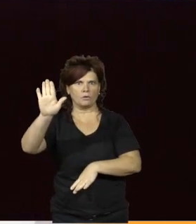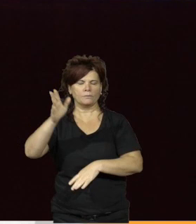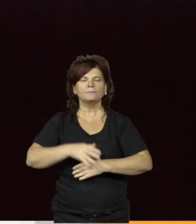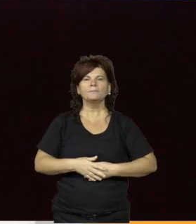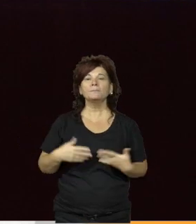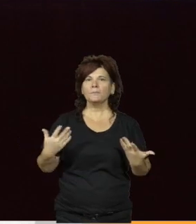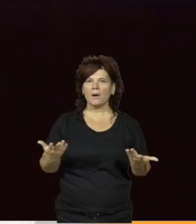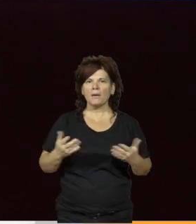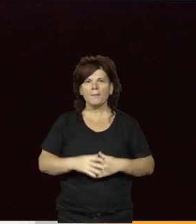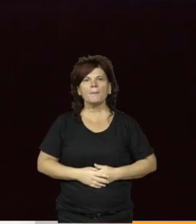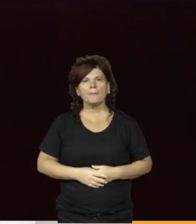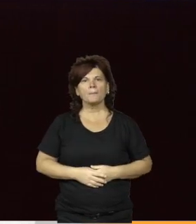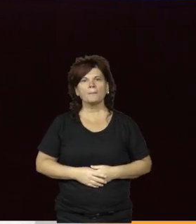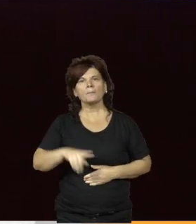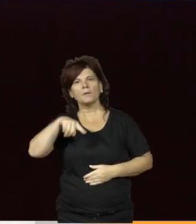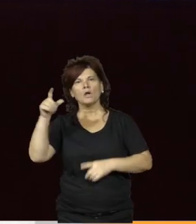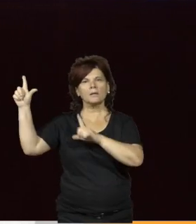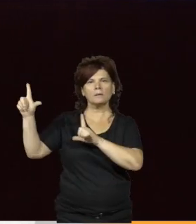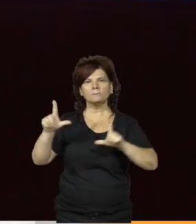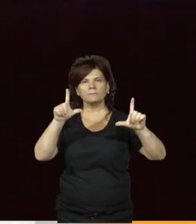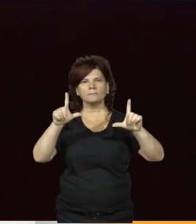Bueno, esa es otra presentación.